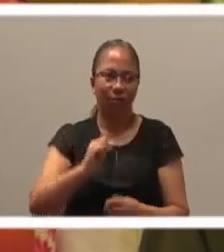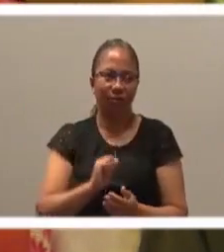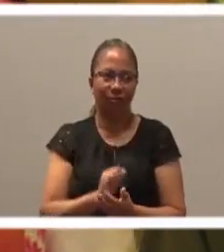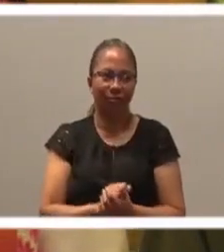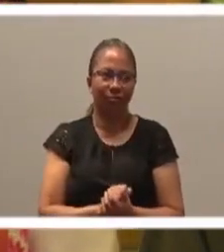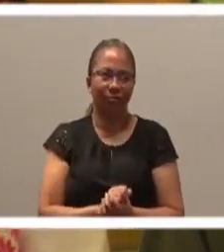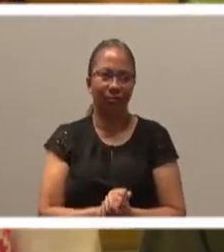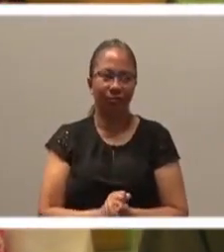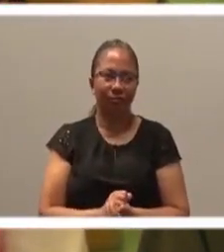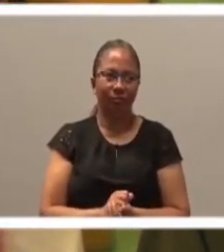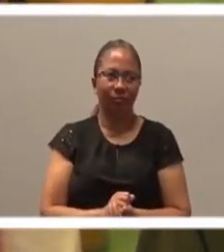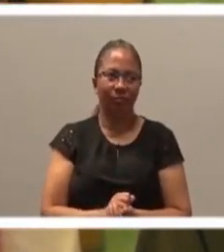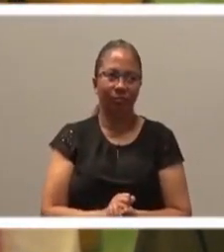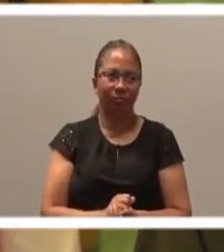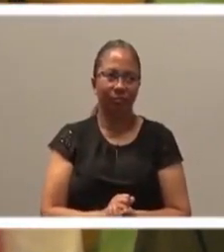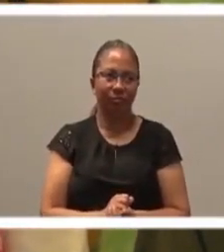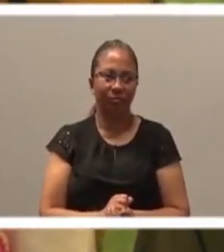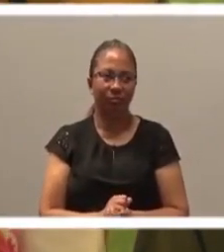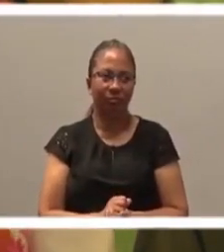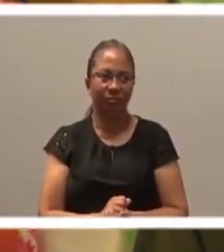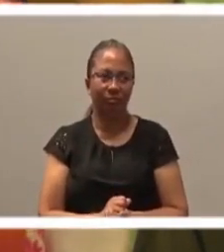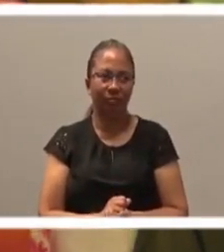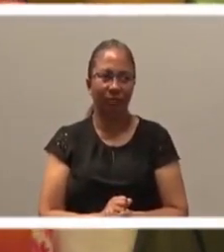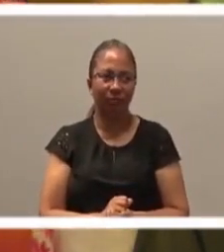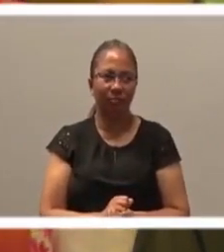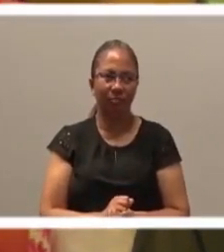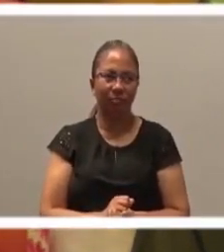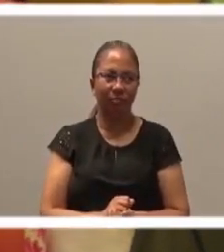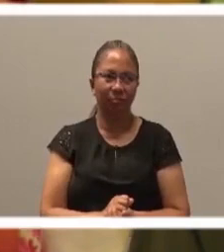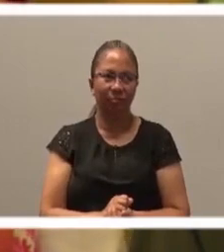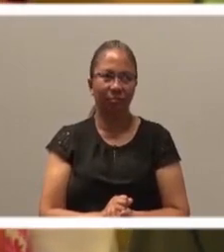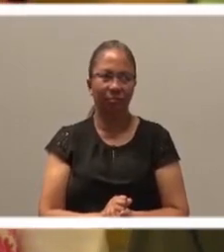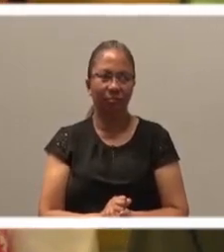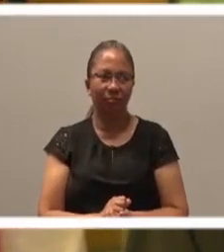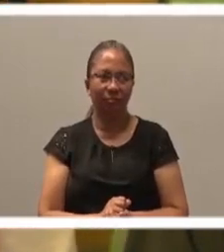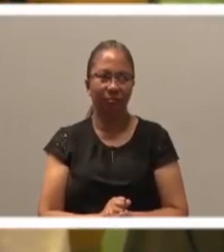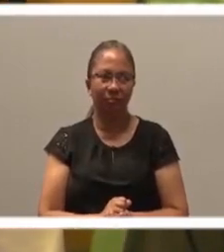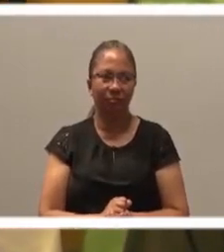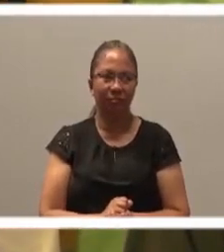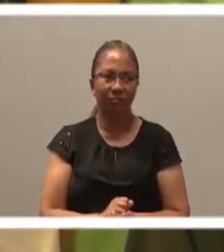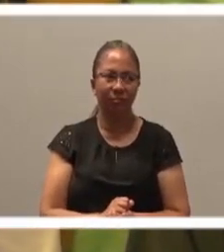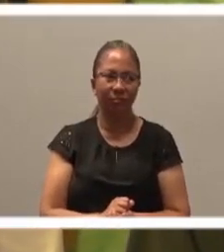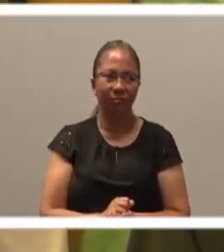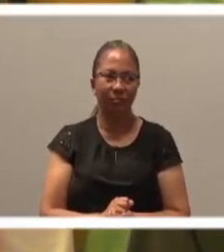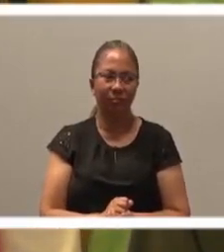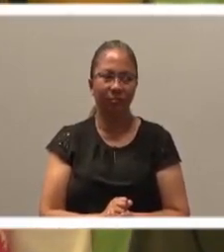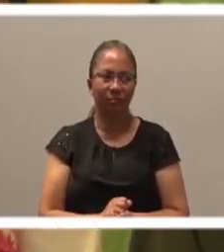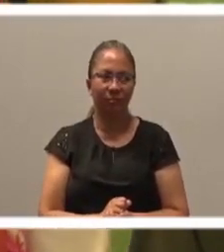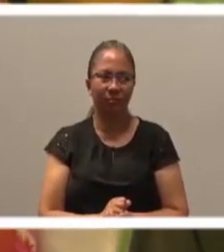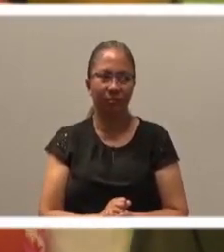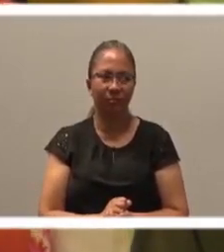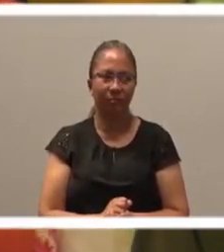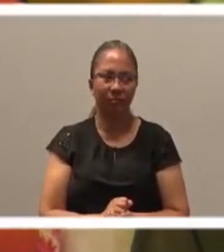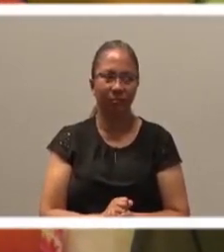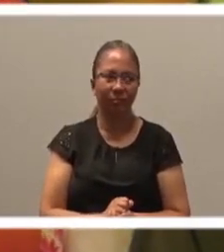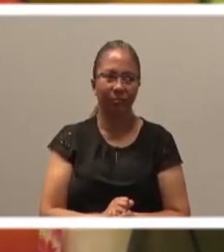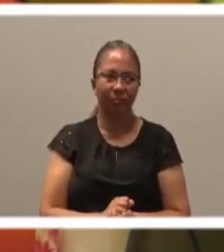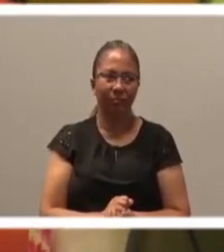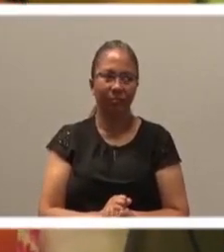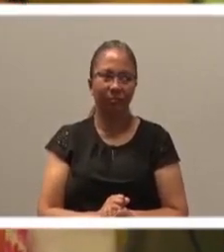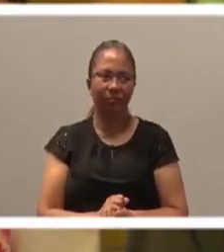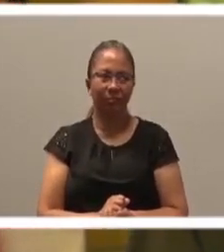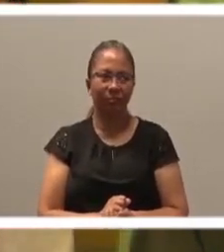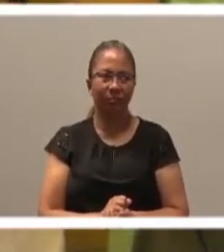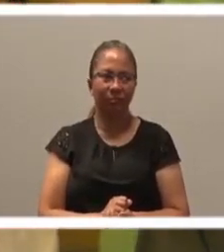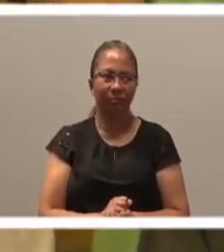Un desamparado se salvó por causa de una buena acción, y